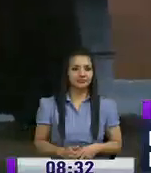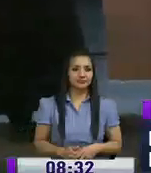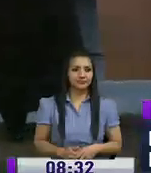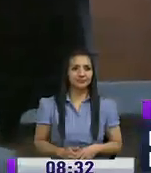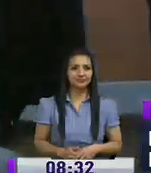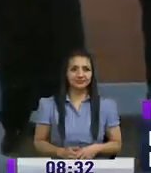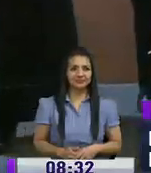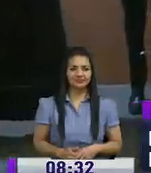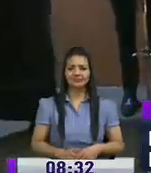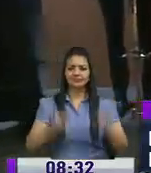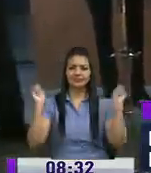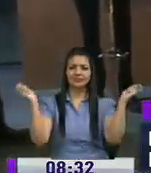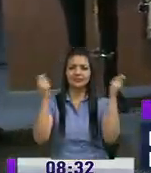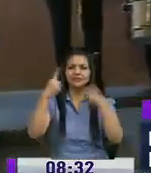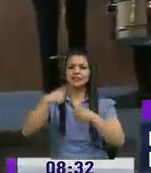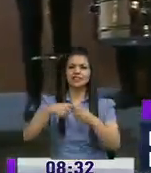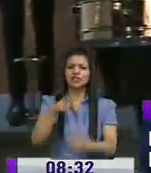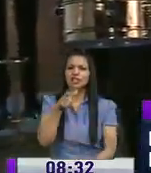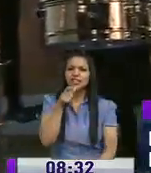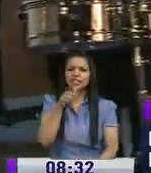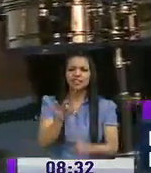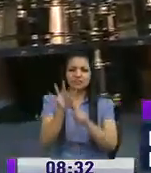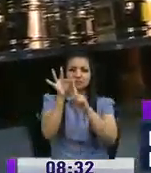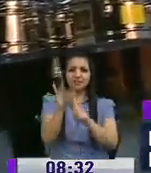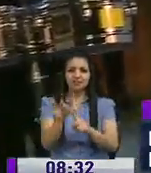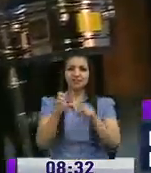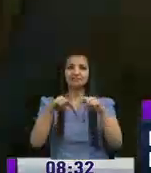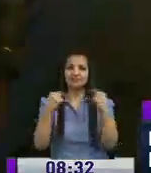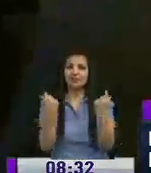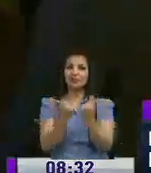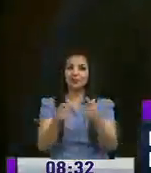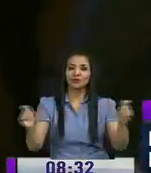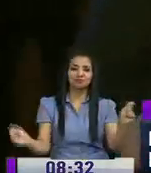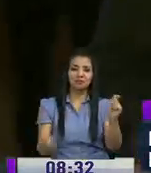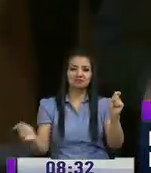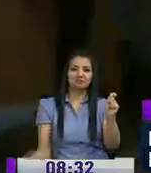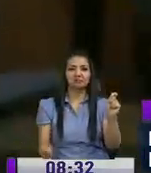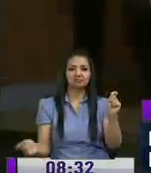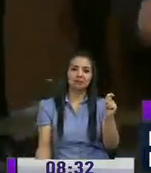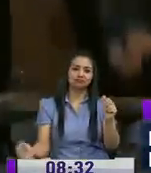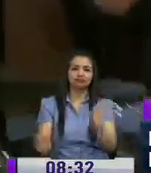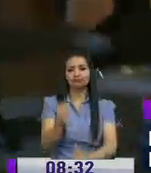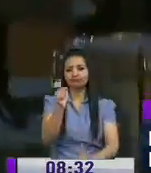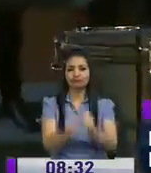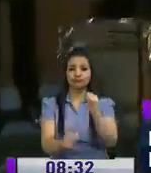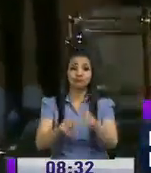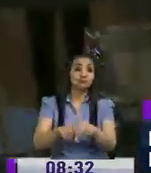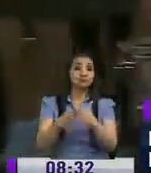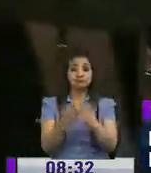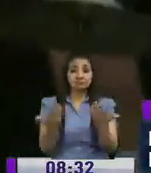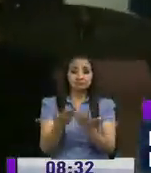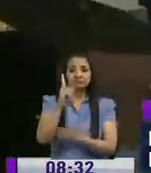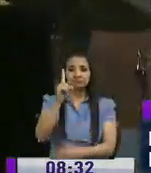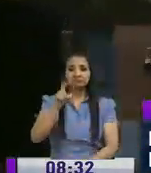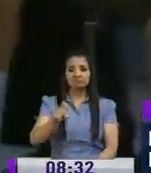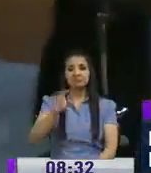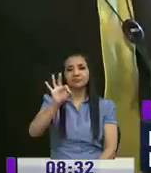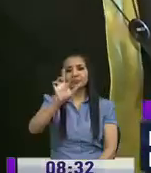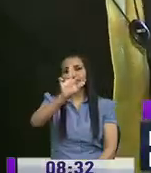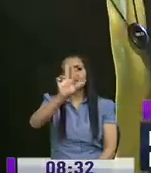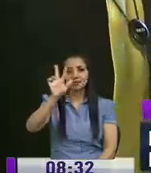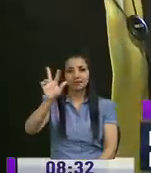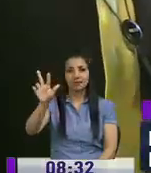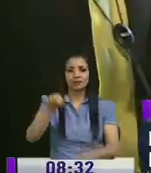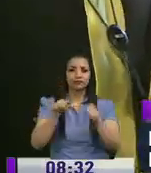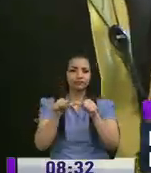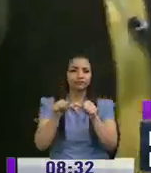El alma de las fiestas de Quito está en las bandas de pueblo. Esta tradición que nació en 1933